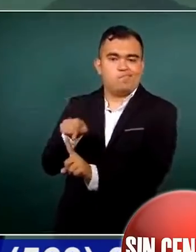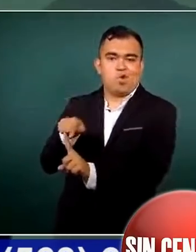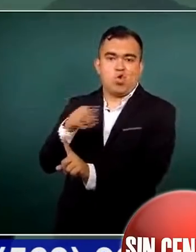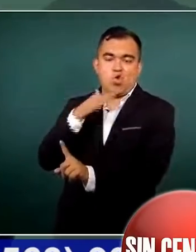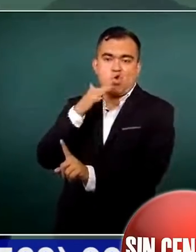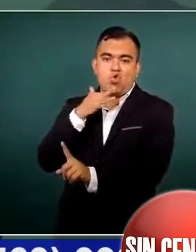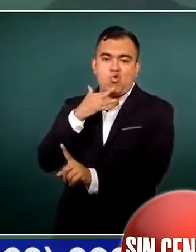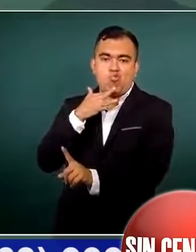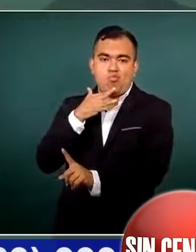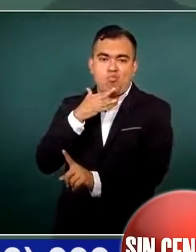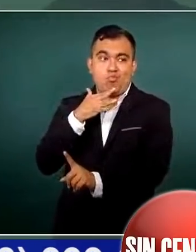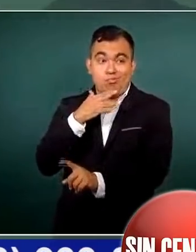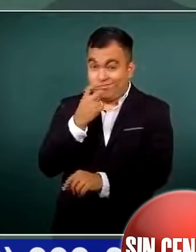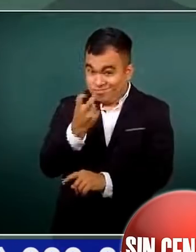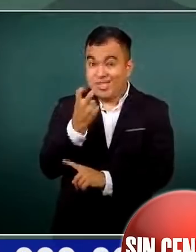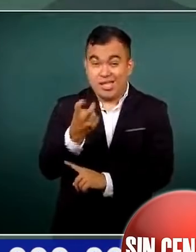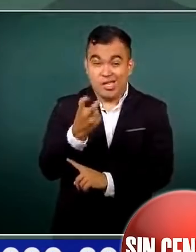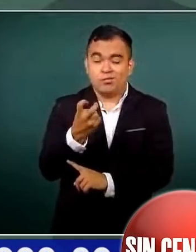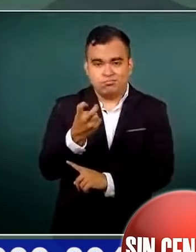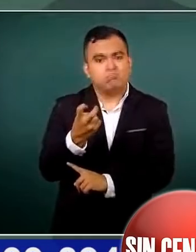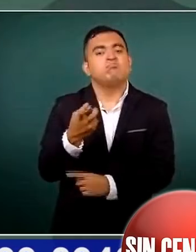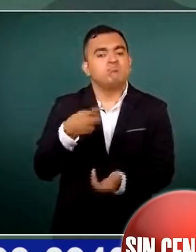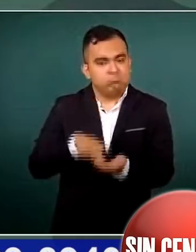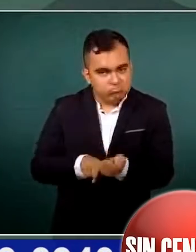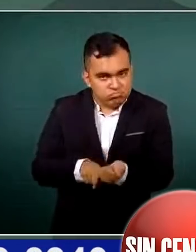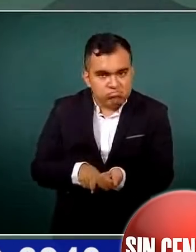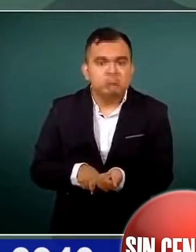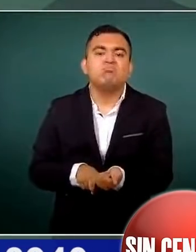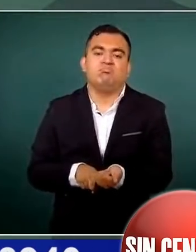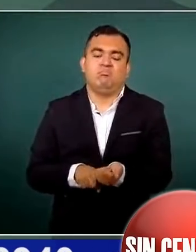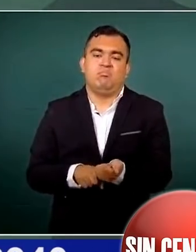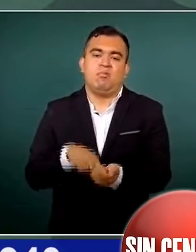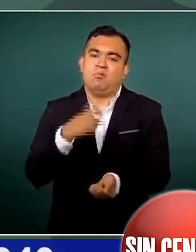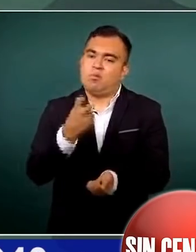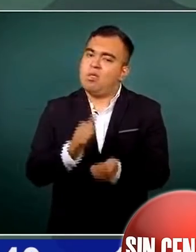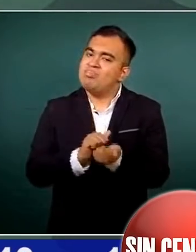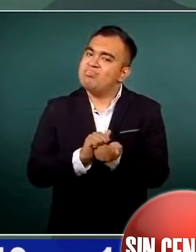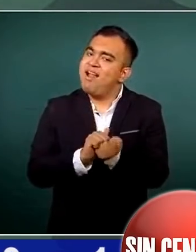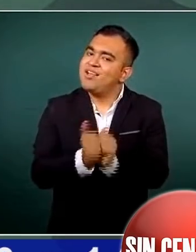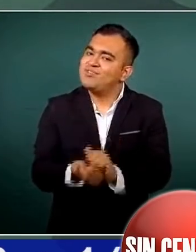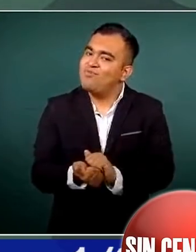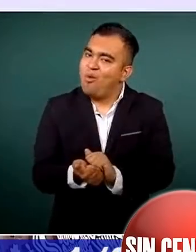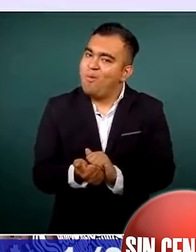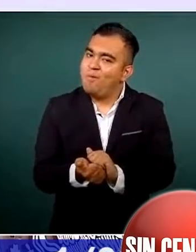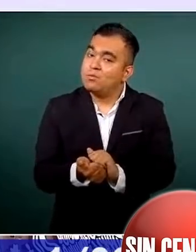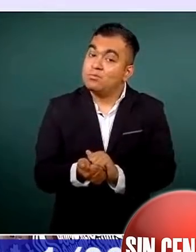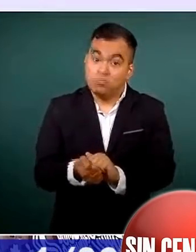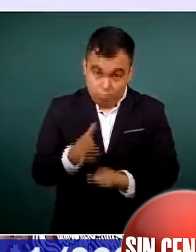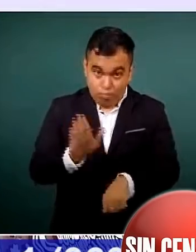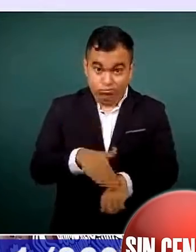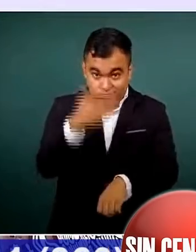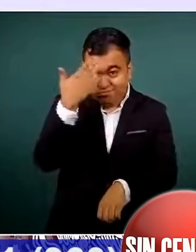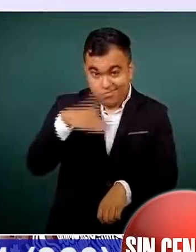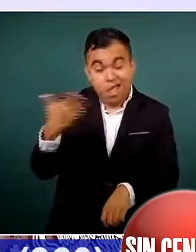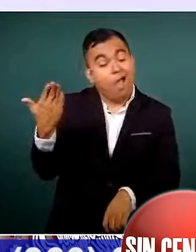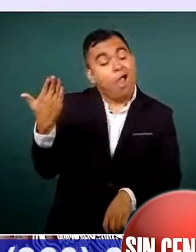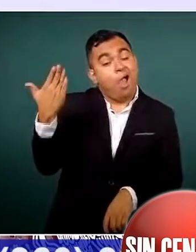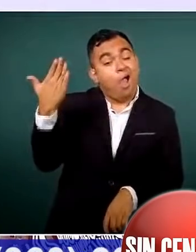Esto tiene que ver mucho con la transformación, porque antes